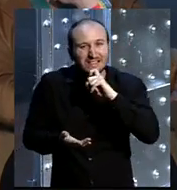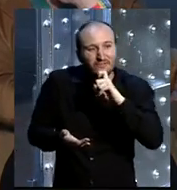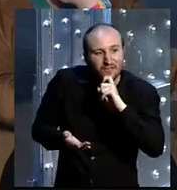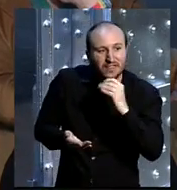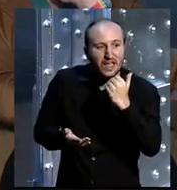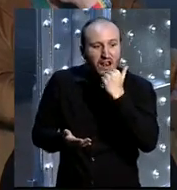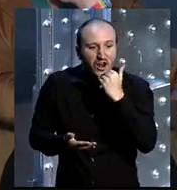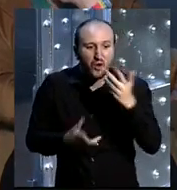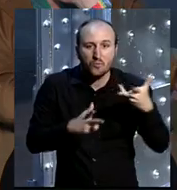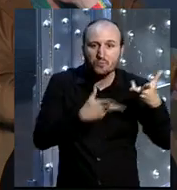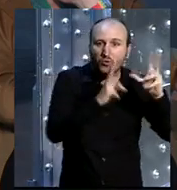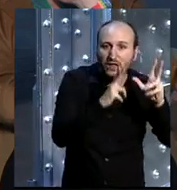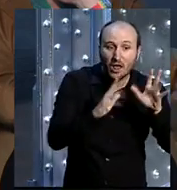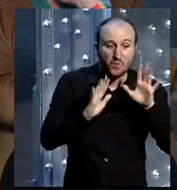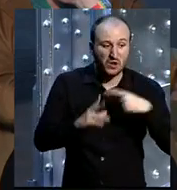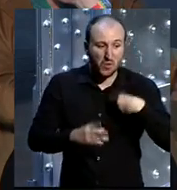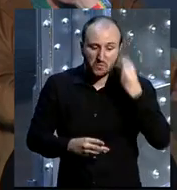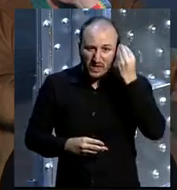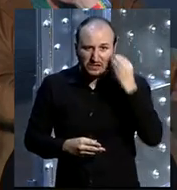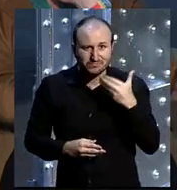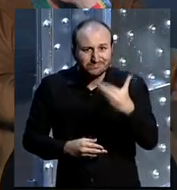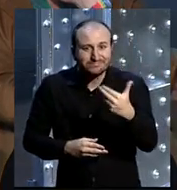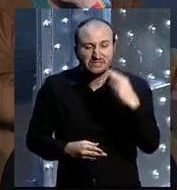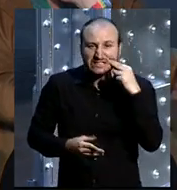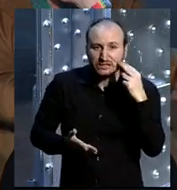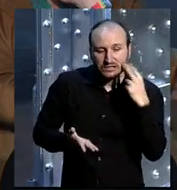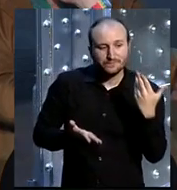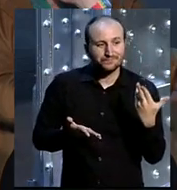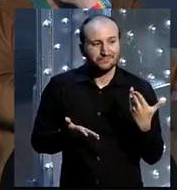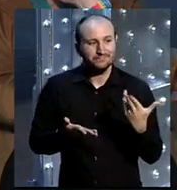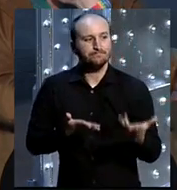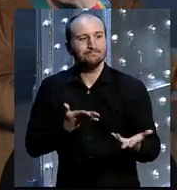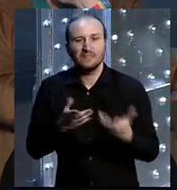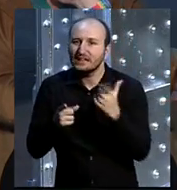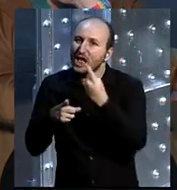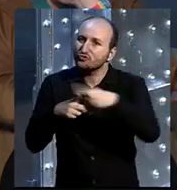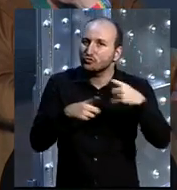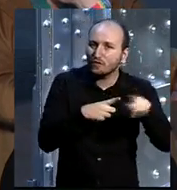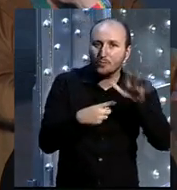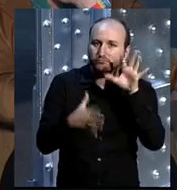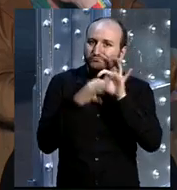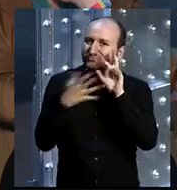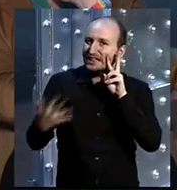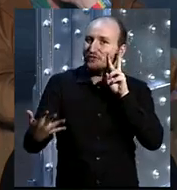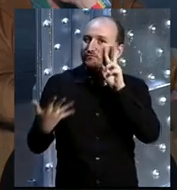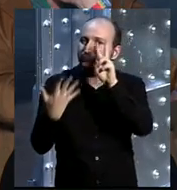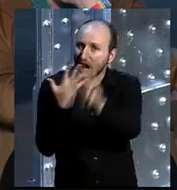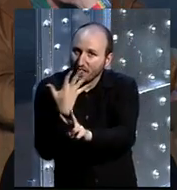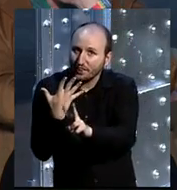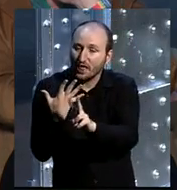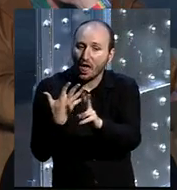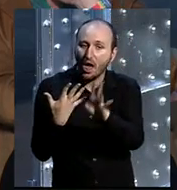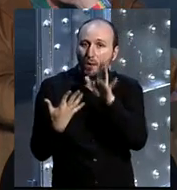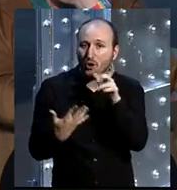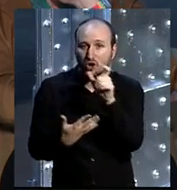tener que consentir, claro, pero me temo que va a ser más los elementos de transparencia, de acceder a los datos